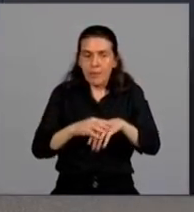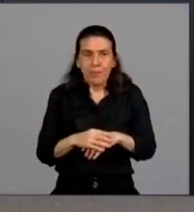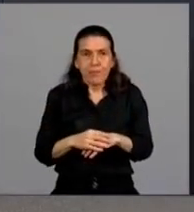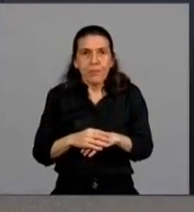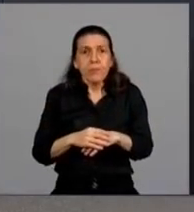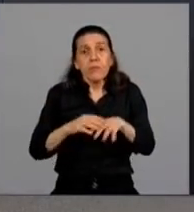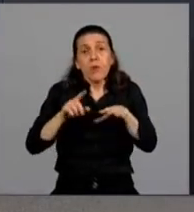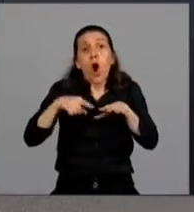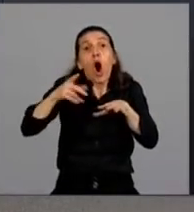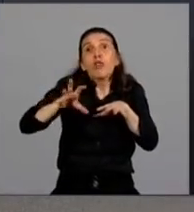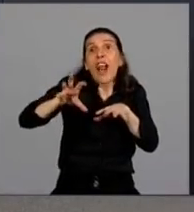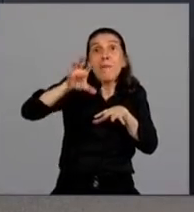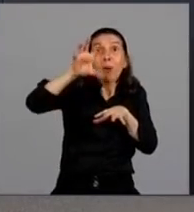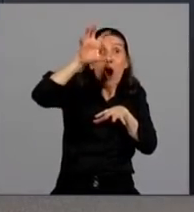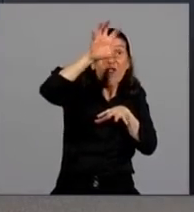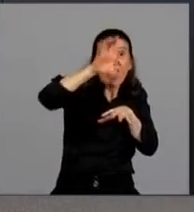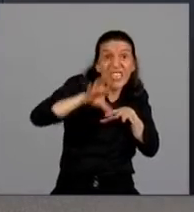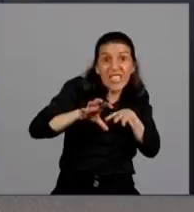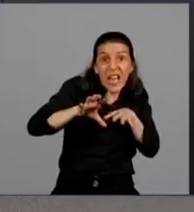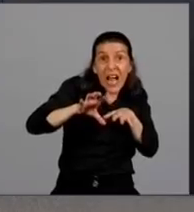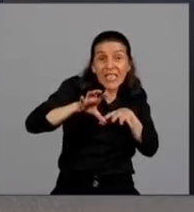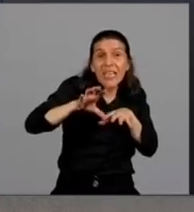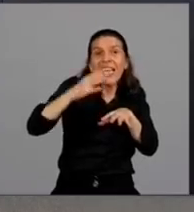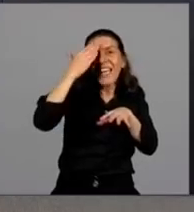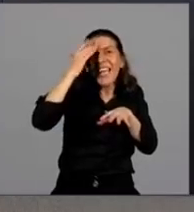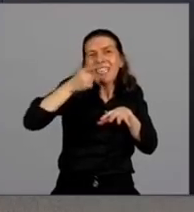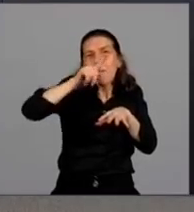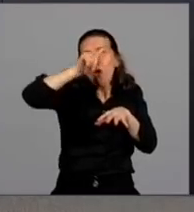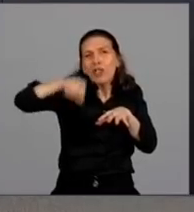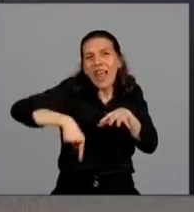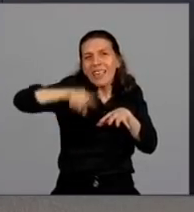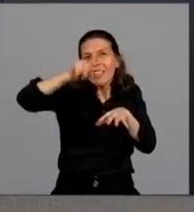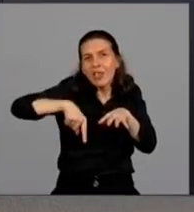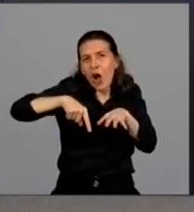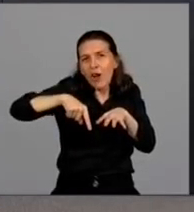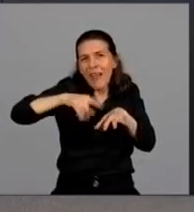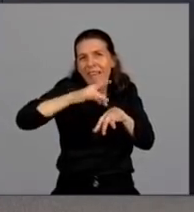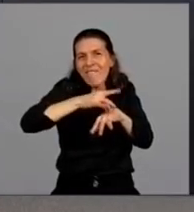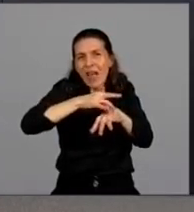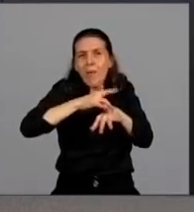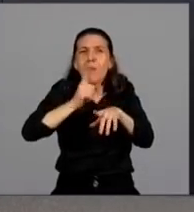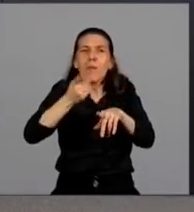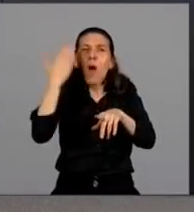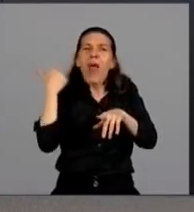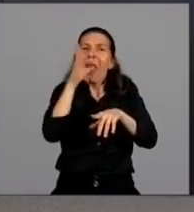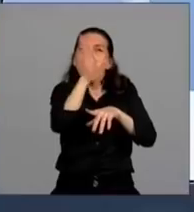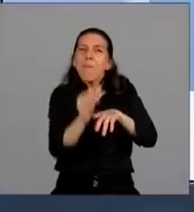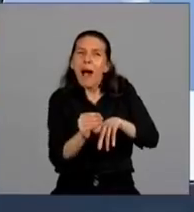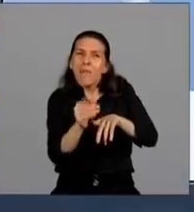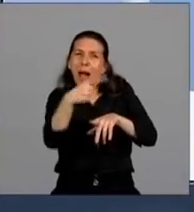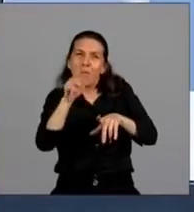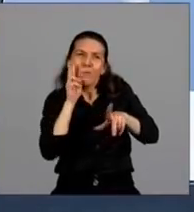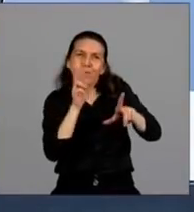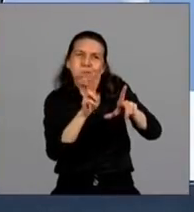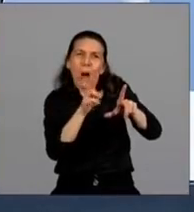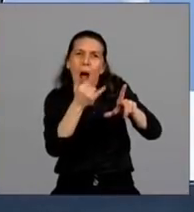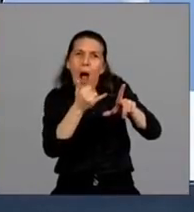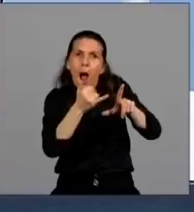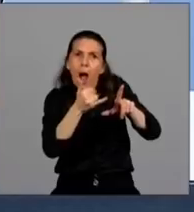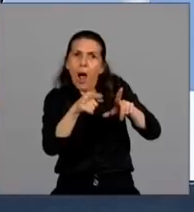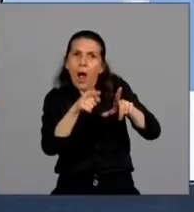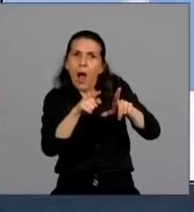El resto del país, un 15%, que coincide con el mapa que mostró el presidente y la incidencia de la